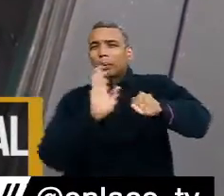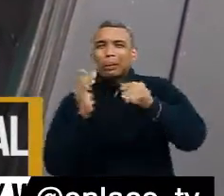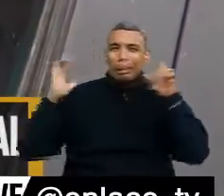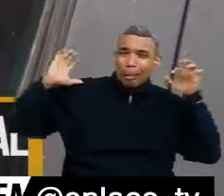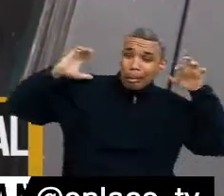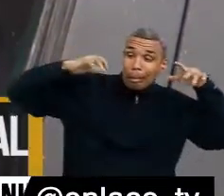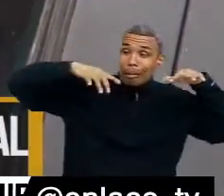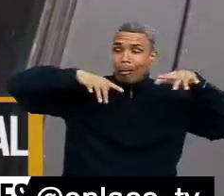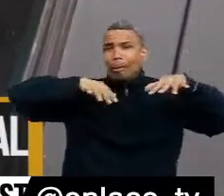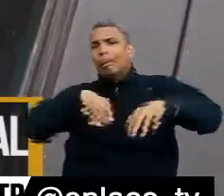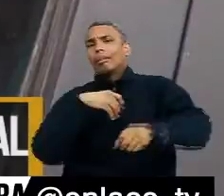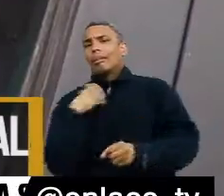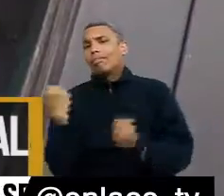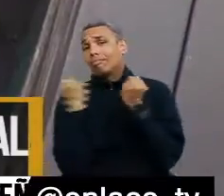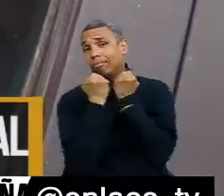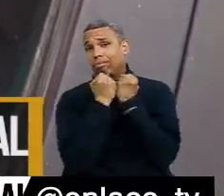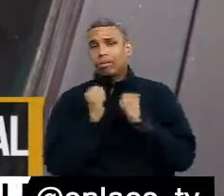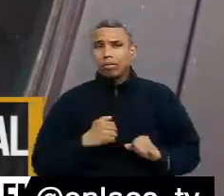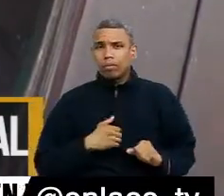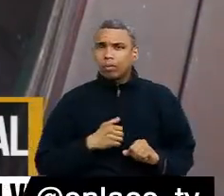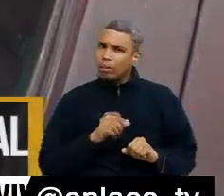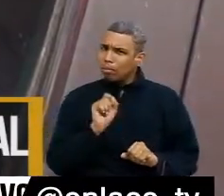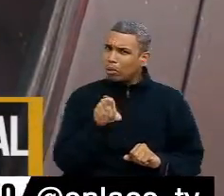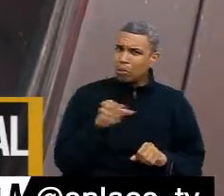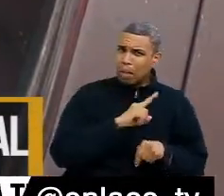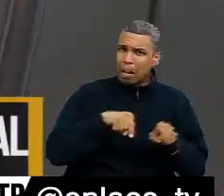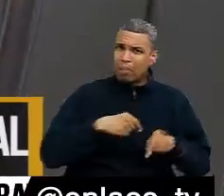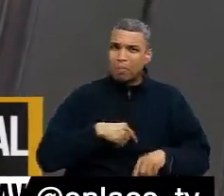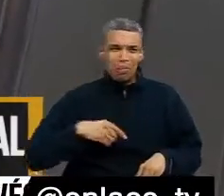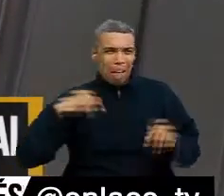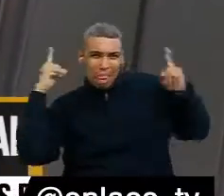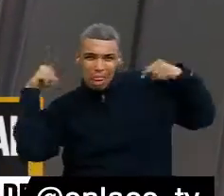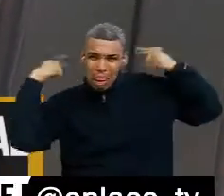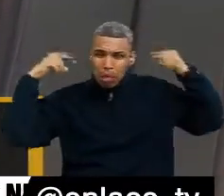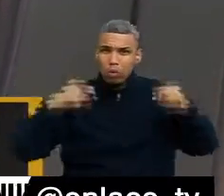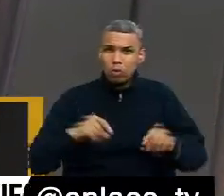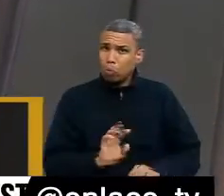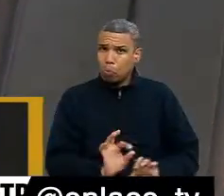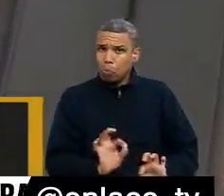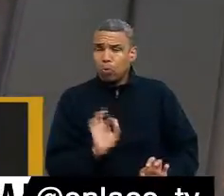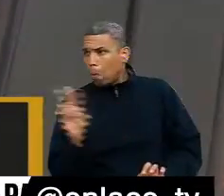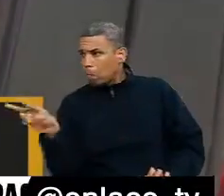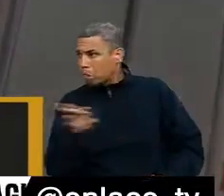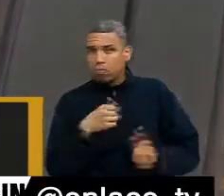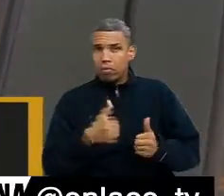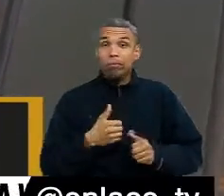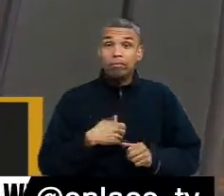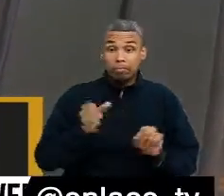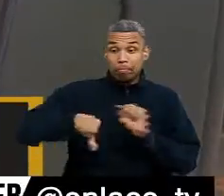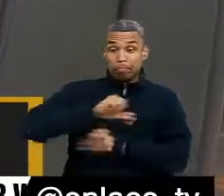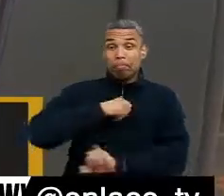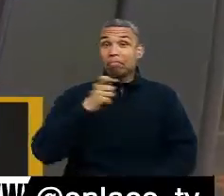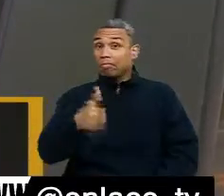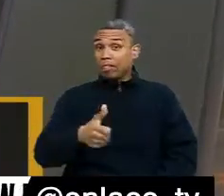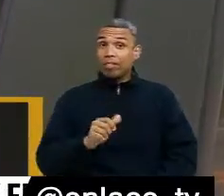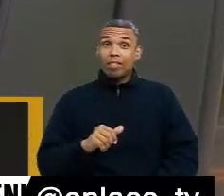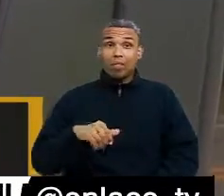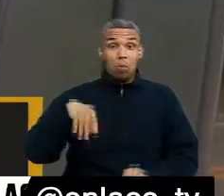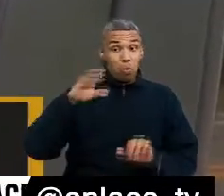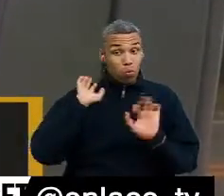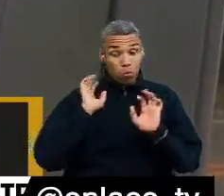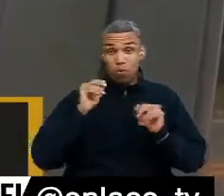misma. ¿Se ha encontrado con mucho imprudente? No, hasta el momento no. Está bien que todo tiempo se siga haciendo. O sea, por lo